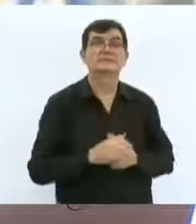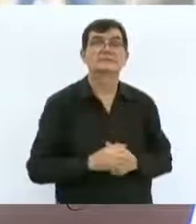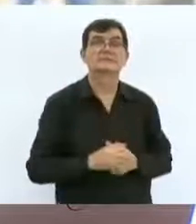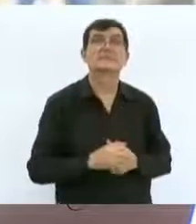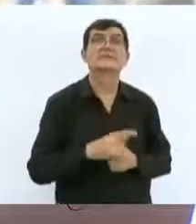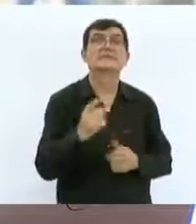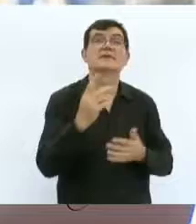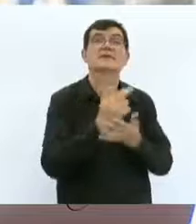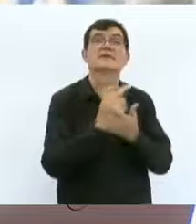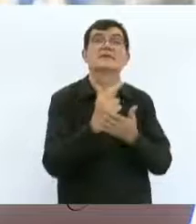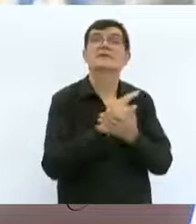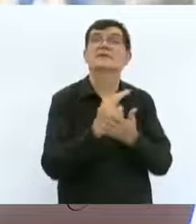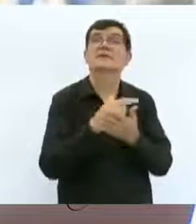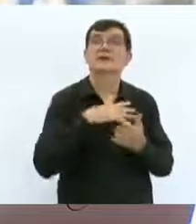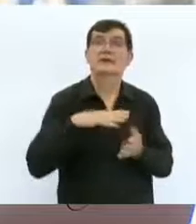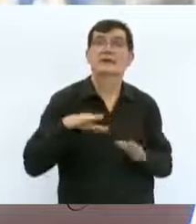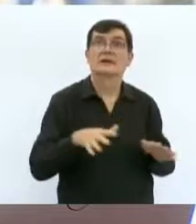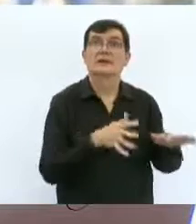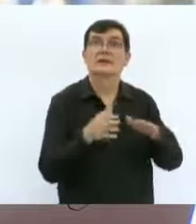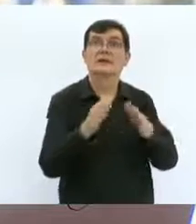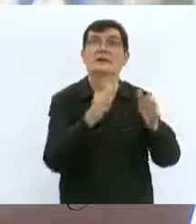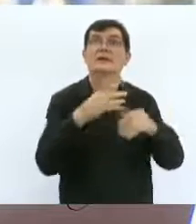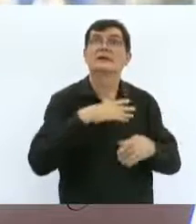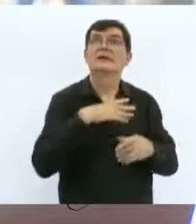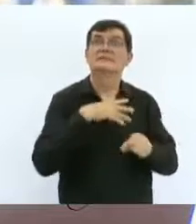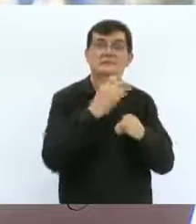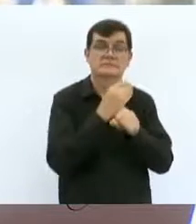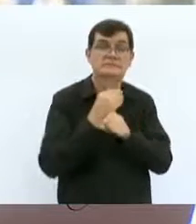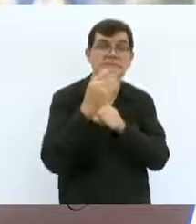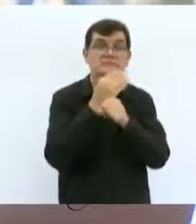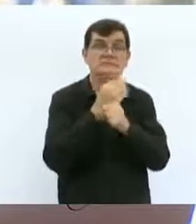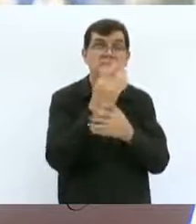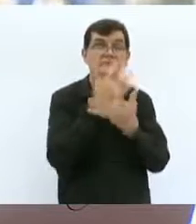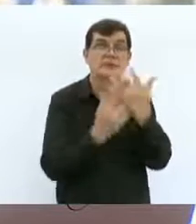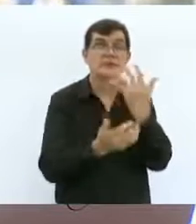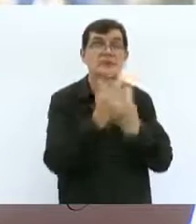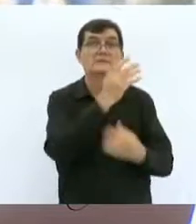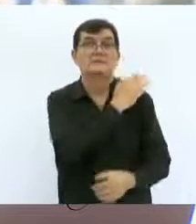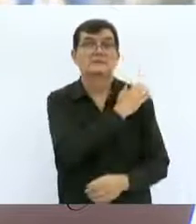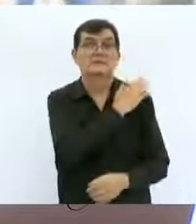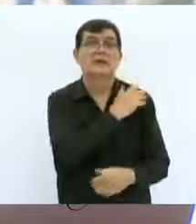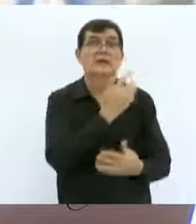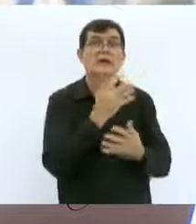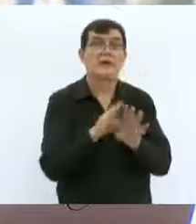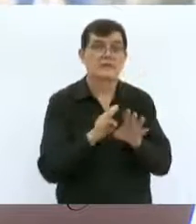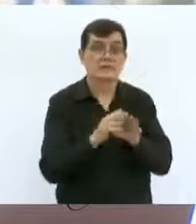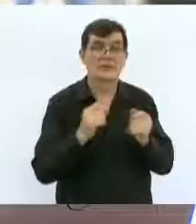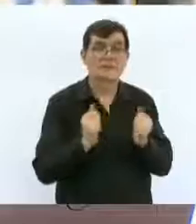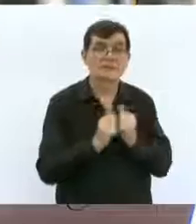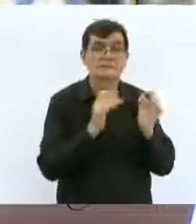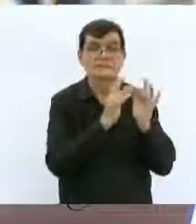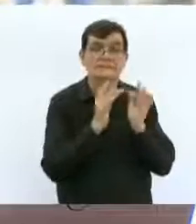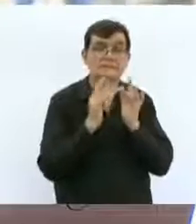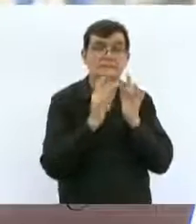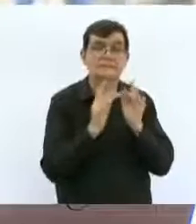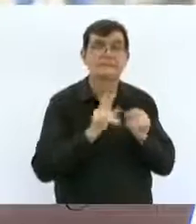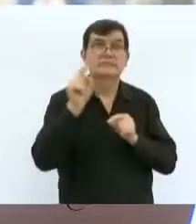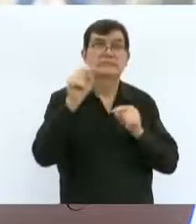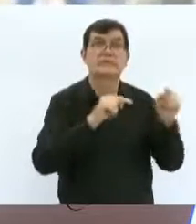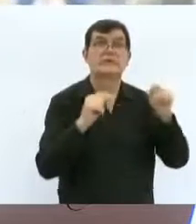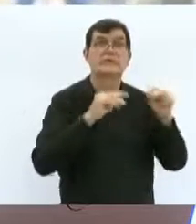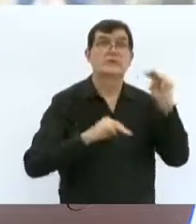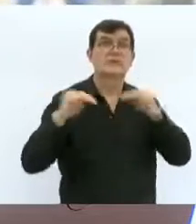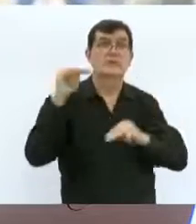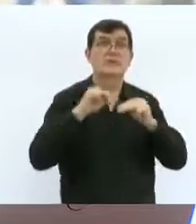en rosa están los caminos que estamos haciendo de mano de obra cuyo objetivo es interconectar a la región de la montaña